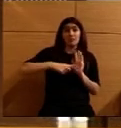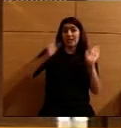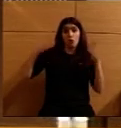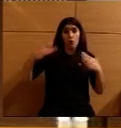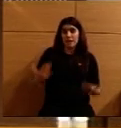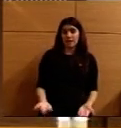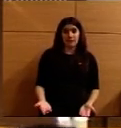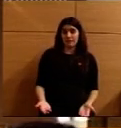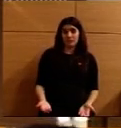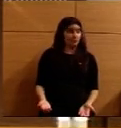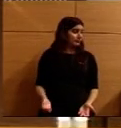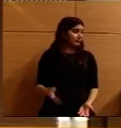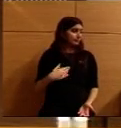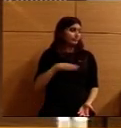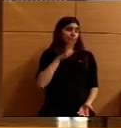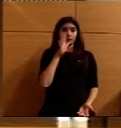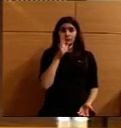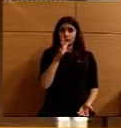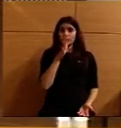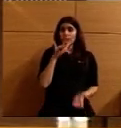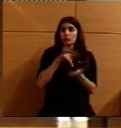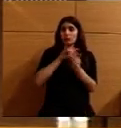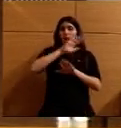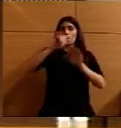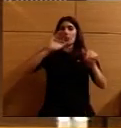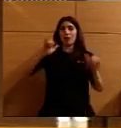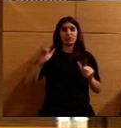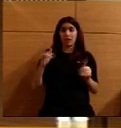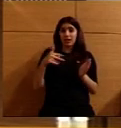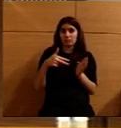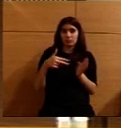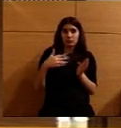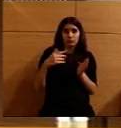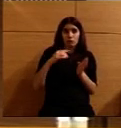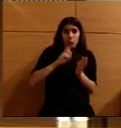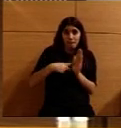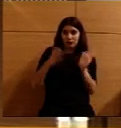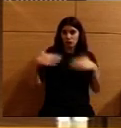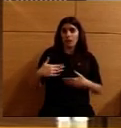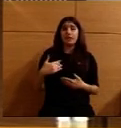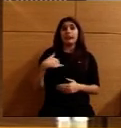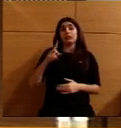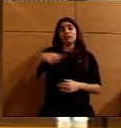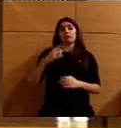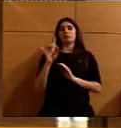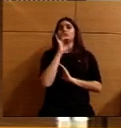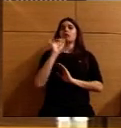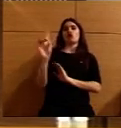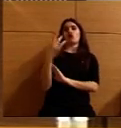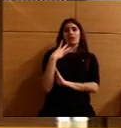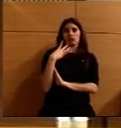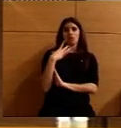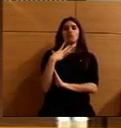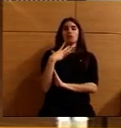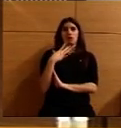documentación completa cuando en el momento de la convocatoria del pleno. Se nos facilitó por correo